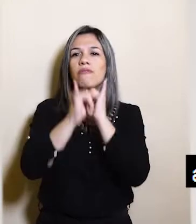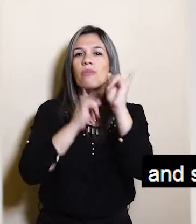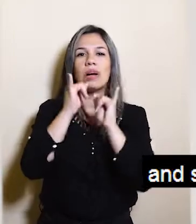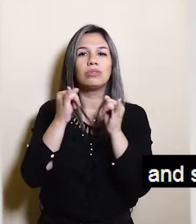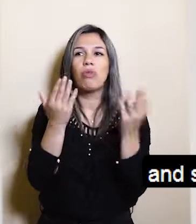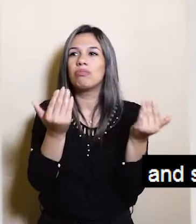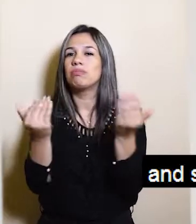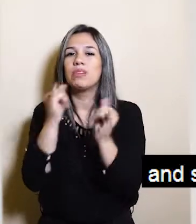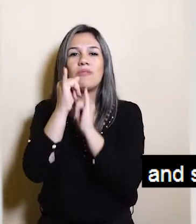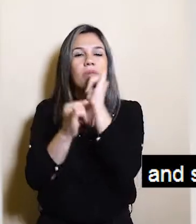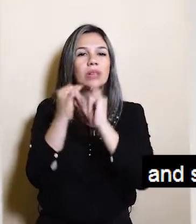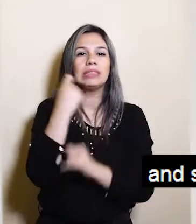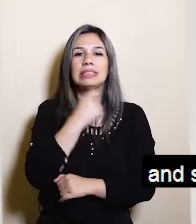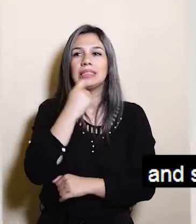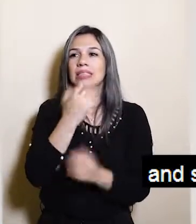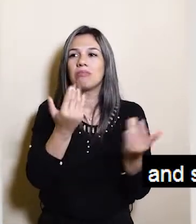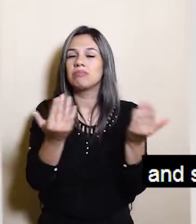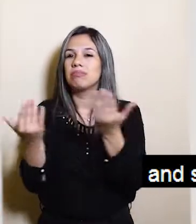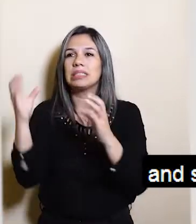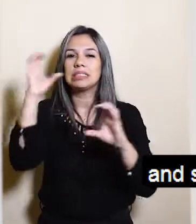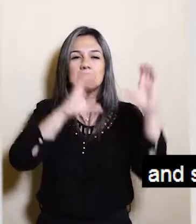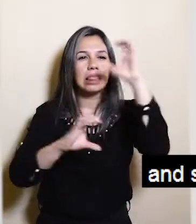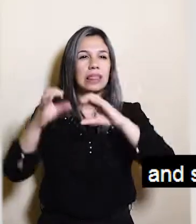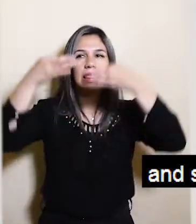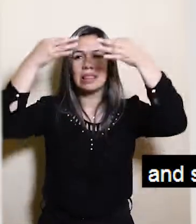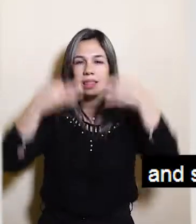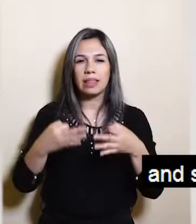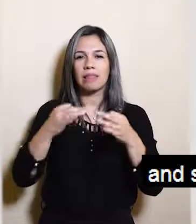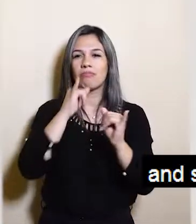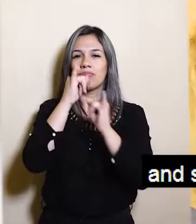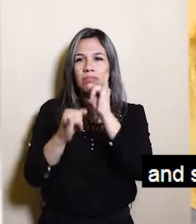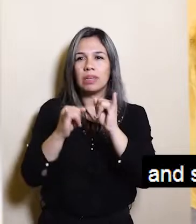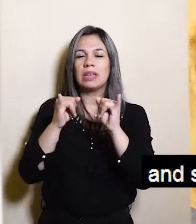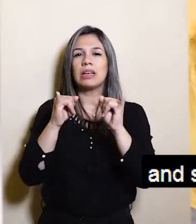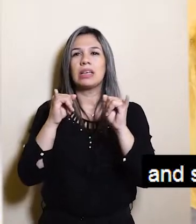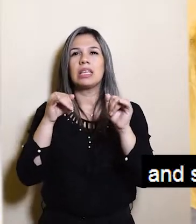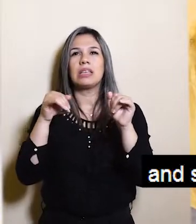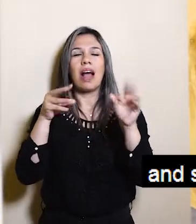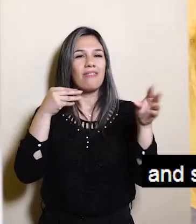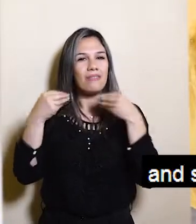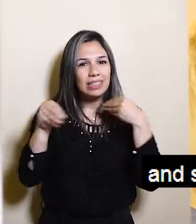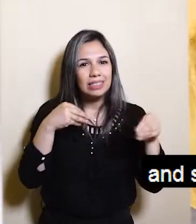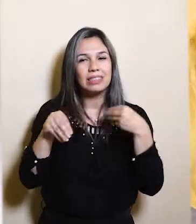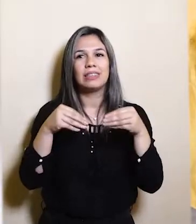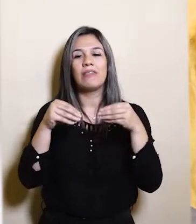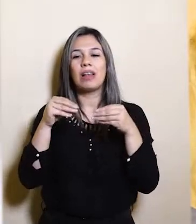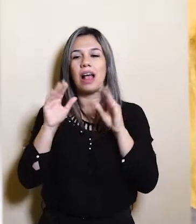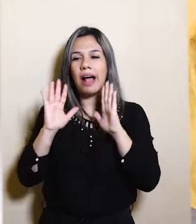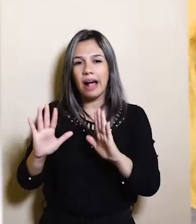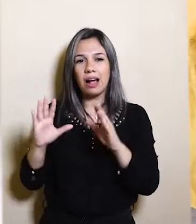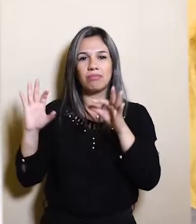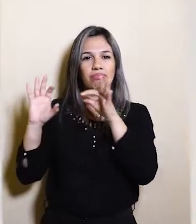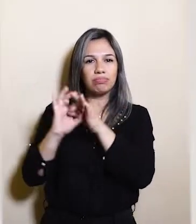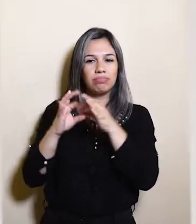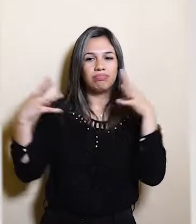adolescentes y buscan una información científica de calidad, amigable, acorde a cada etapa de la vida. Y me